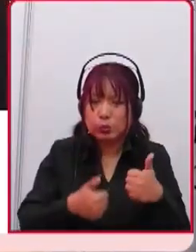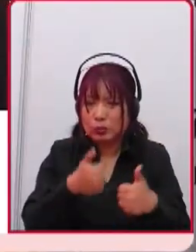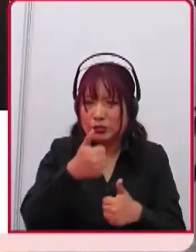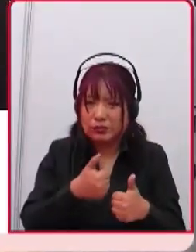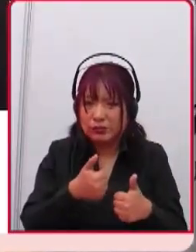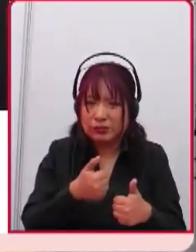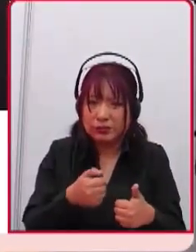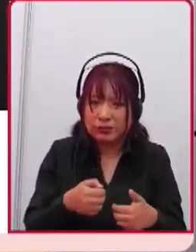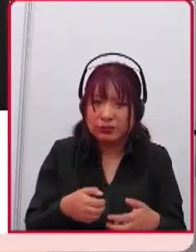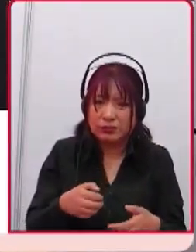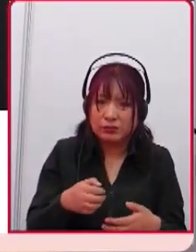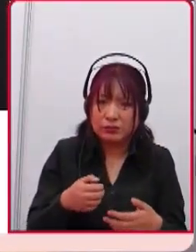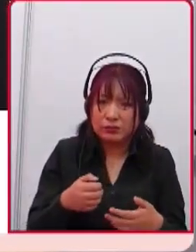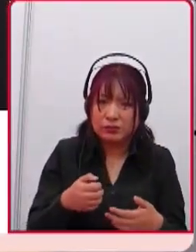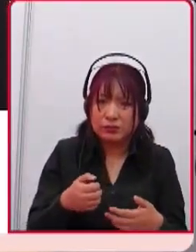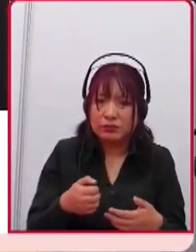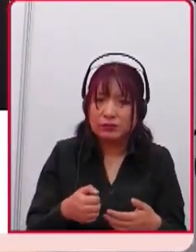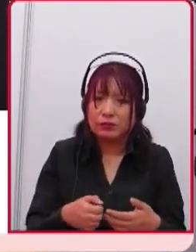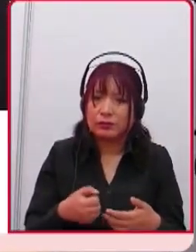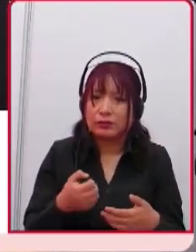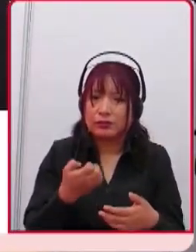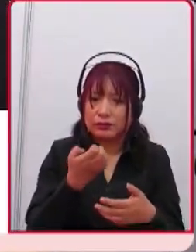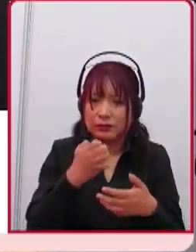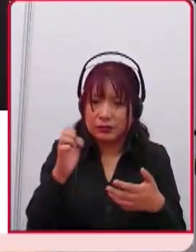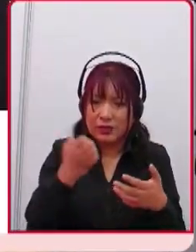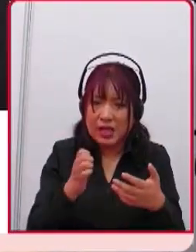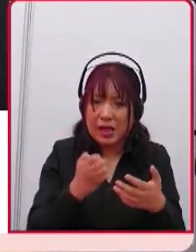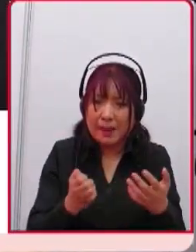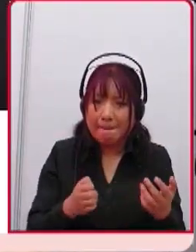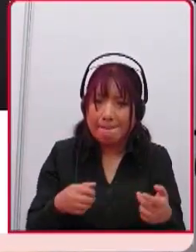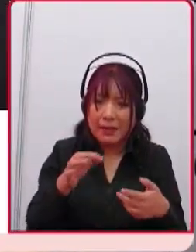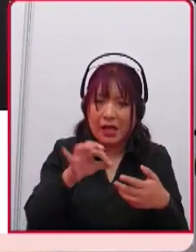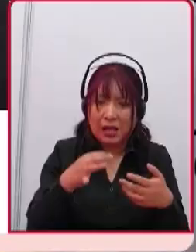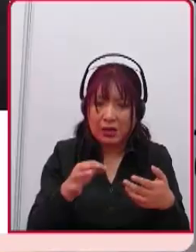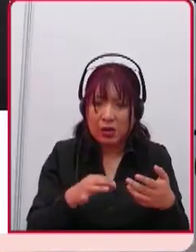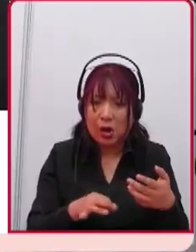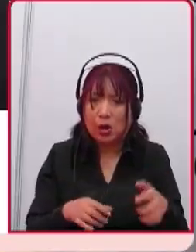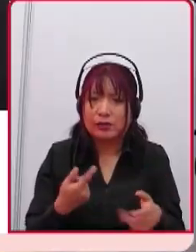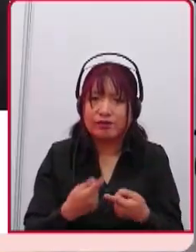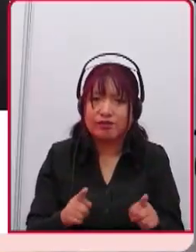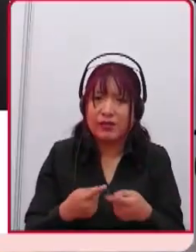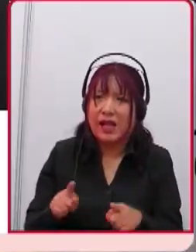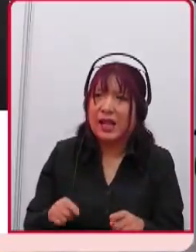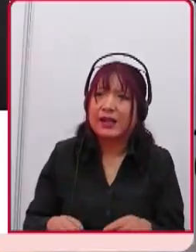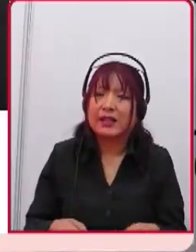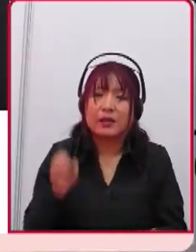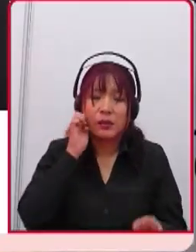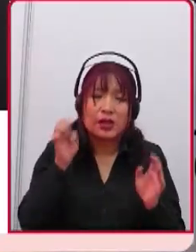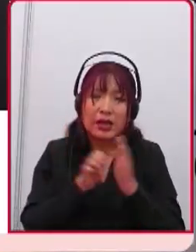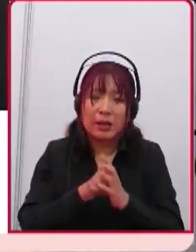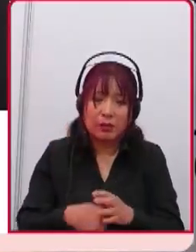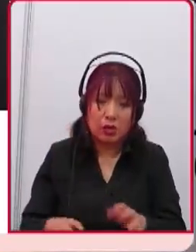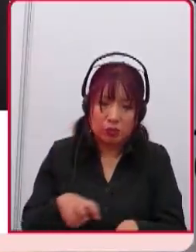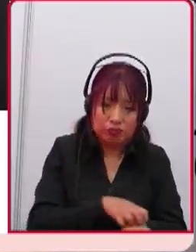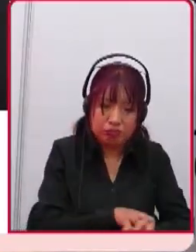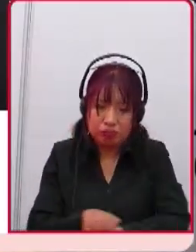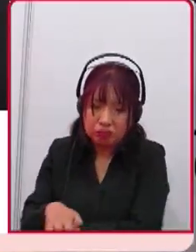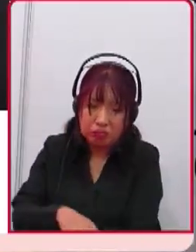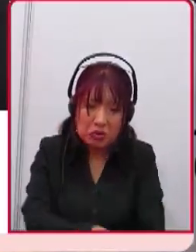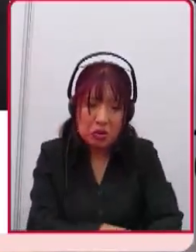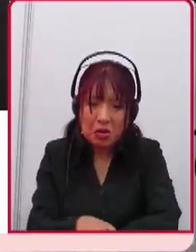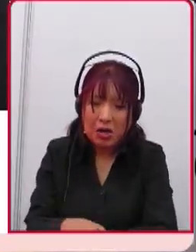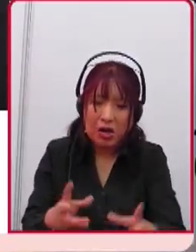¿Cómo ustedes ven manejar el tema de la movilidad en terreno complicado, ¿no? Y luego, me